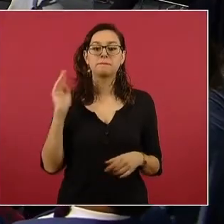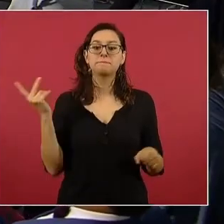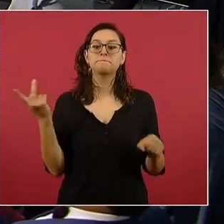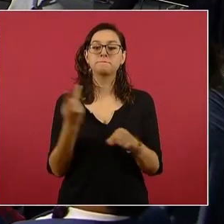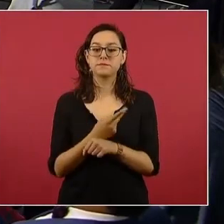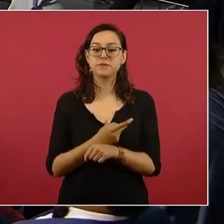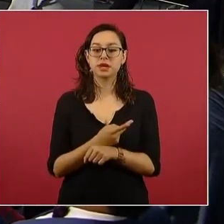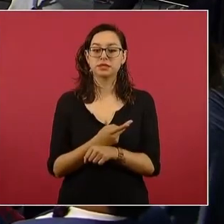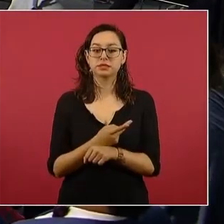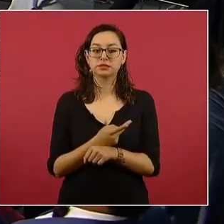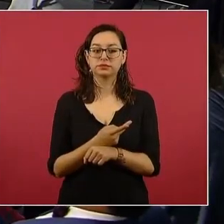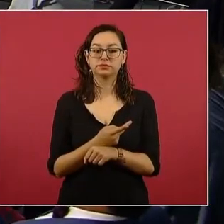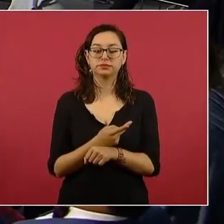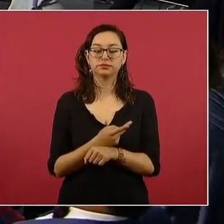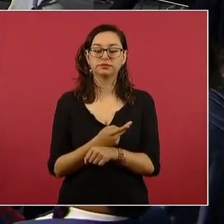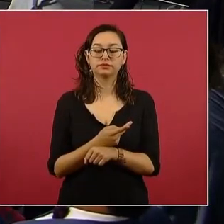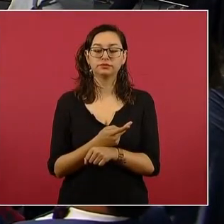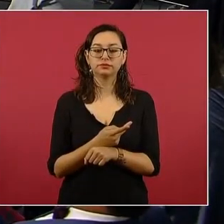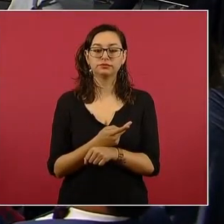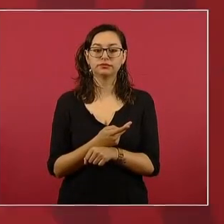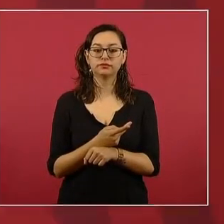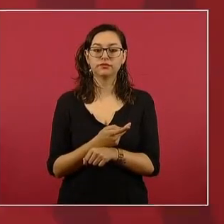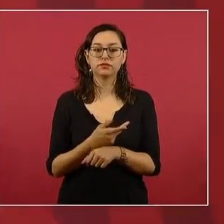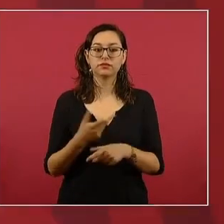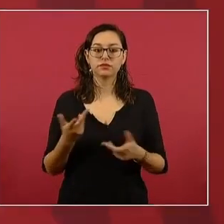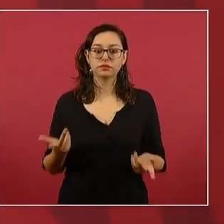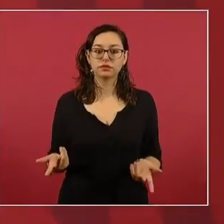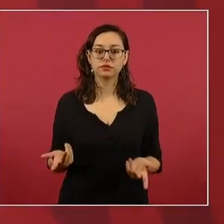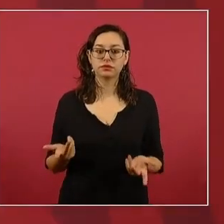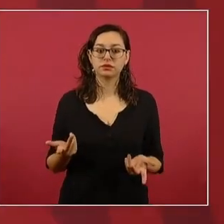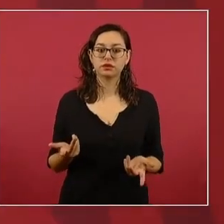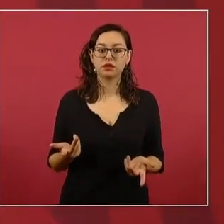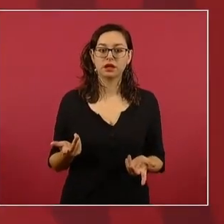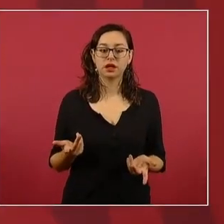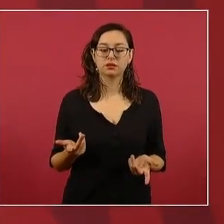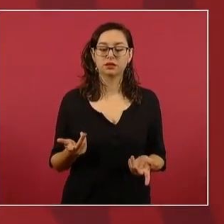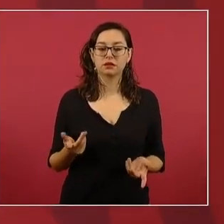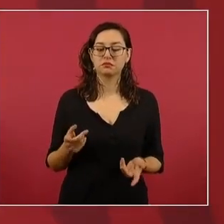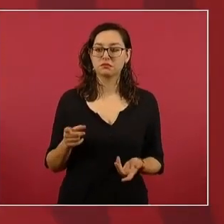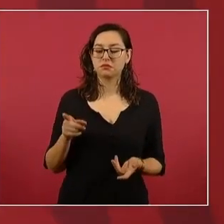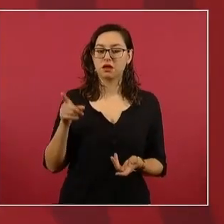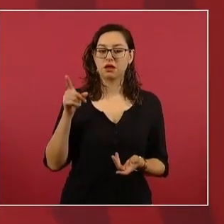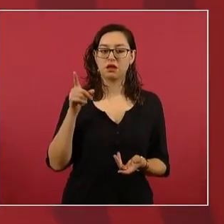de hacer una especie de verificación a los vehículos y cobrar.